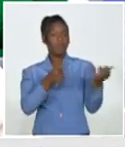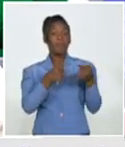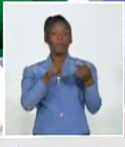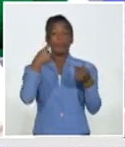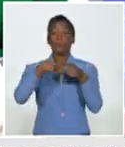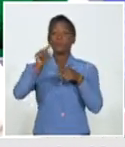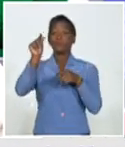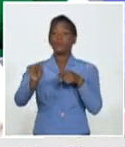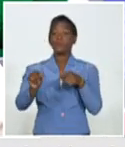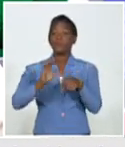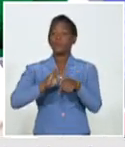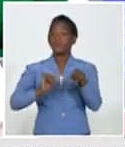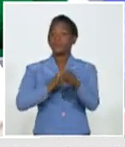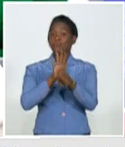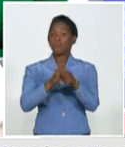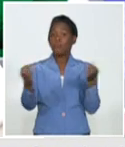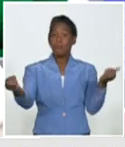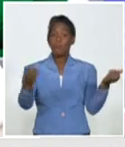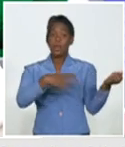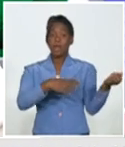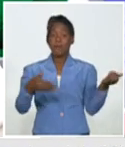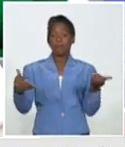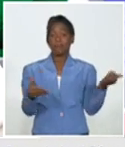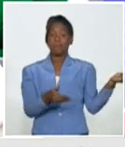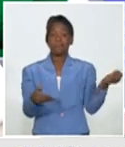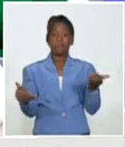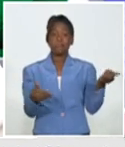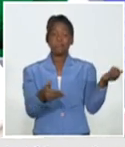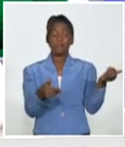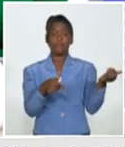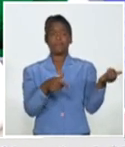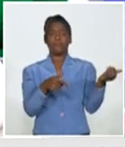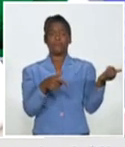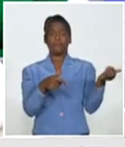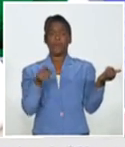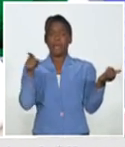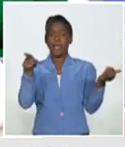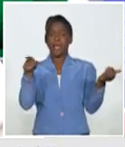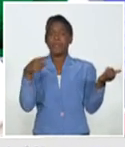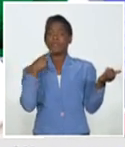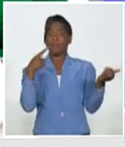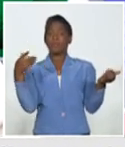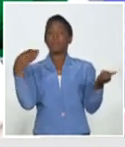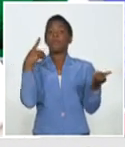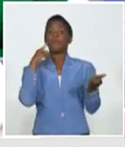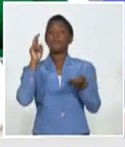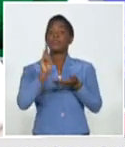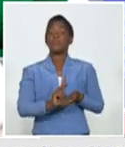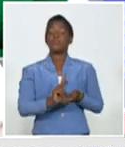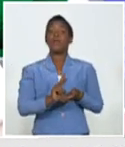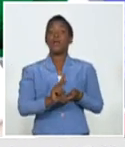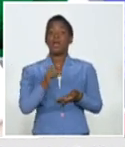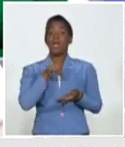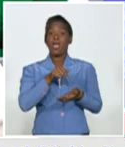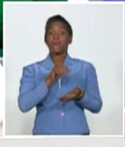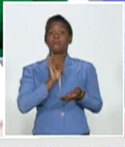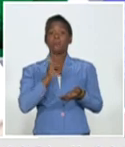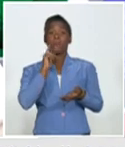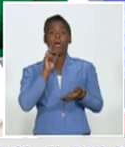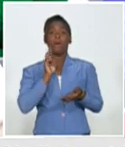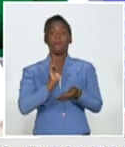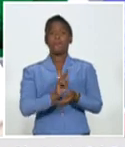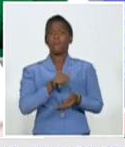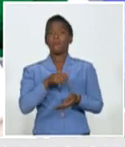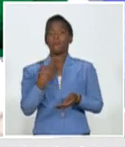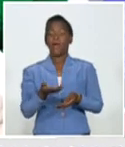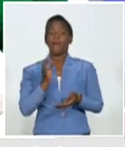positivo y se estudiaron por esa razón. Y lamentablemente uno es un recién nacido, lo cual